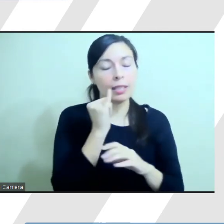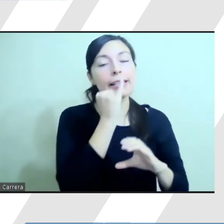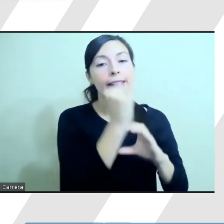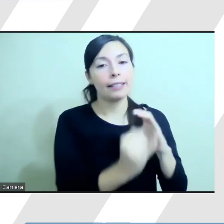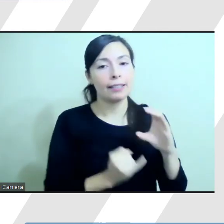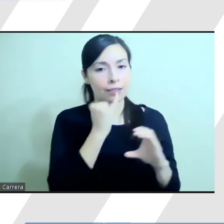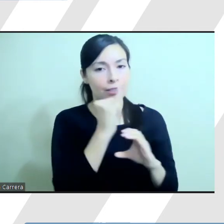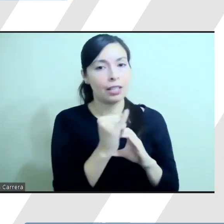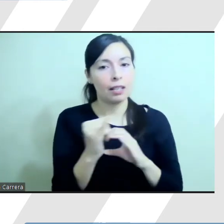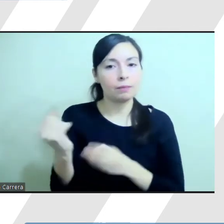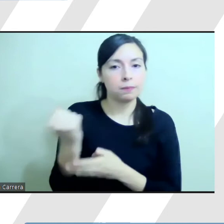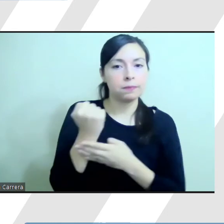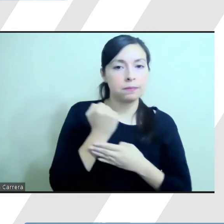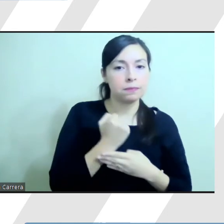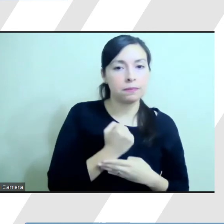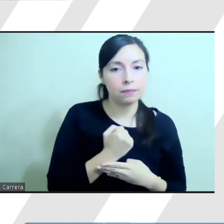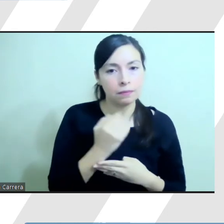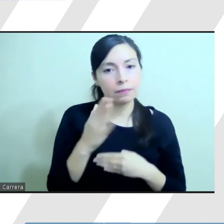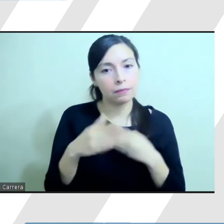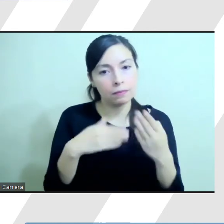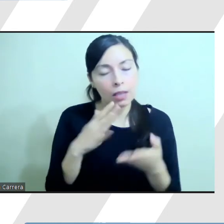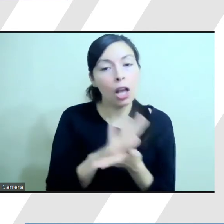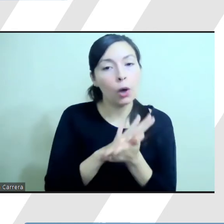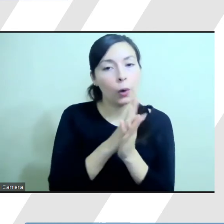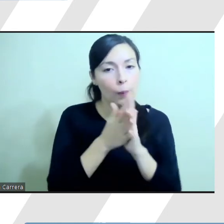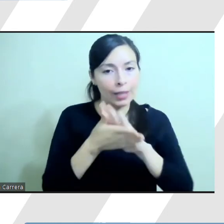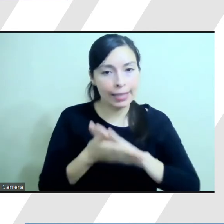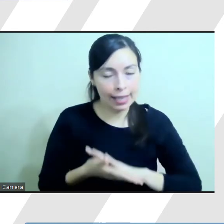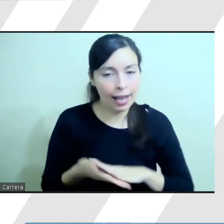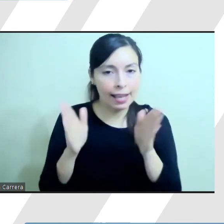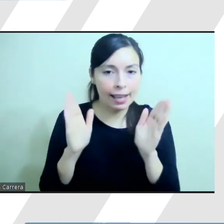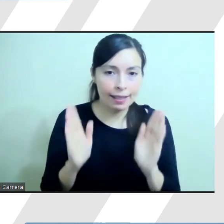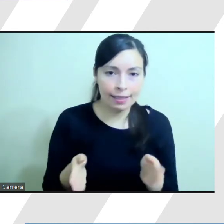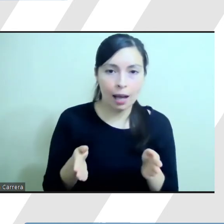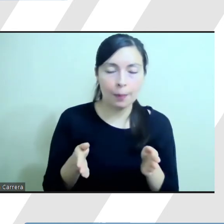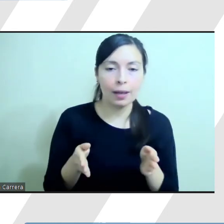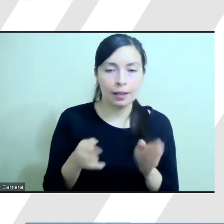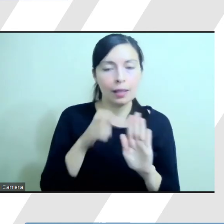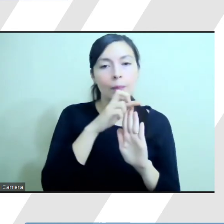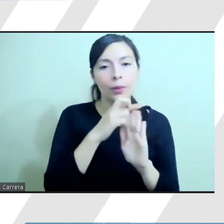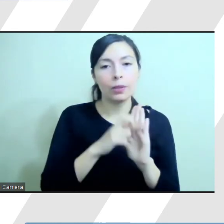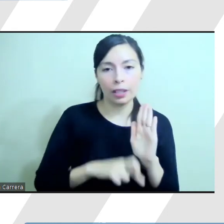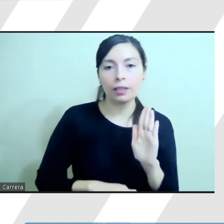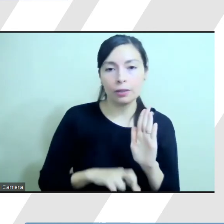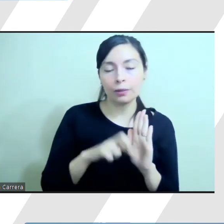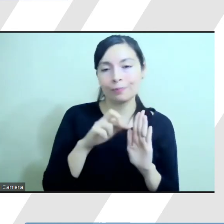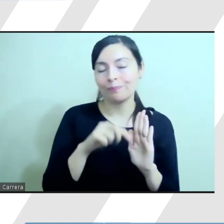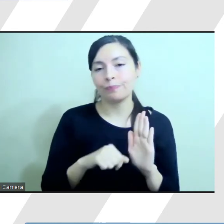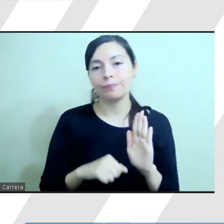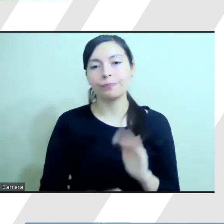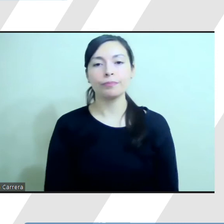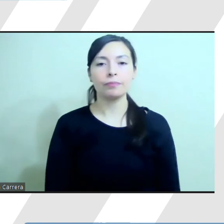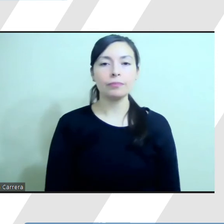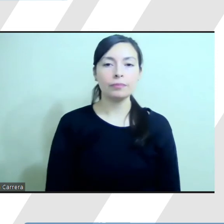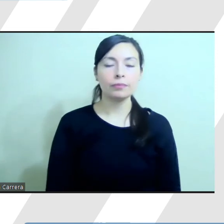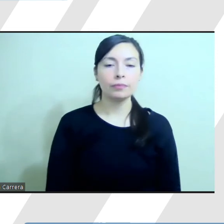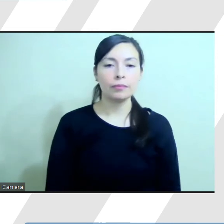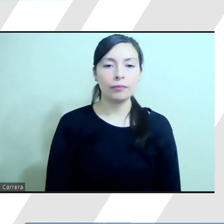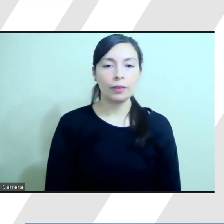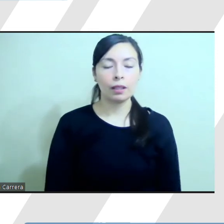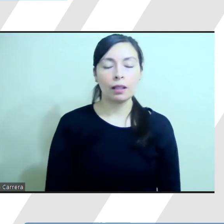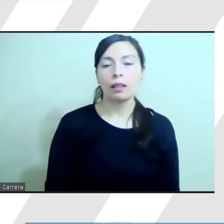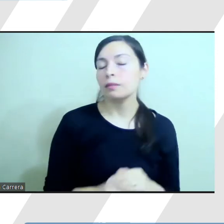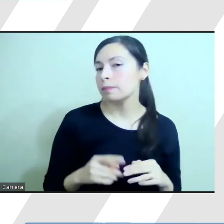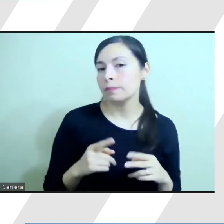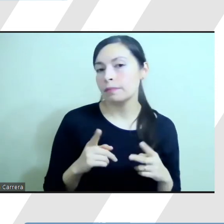las facilidades para finalmente completar esa etapa, que son las etapas del proyecto, las etapas cruciales del proyecto. Respecto a si es